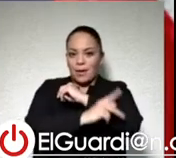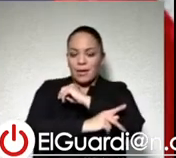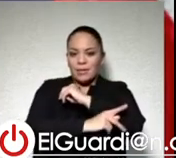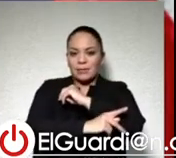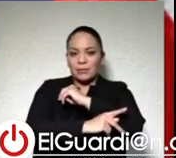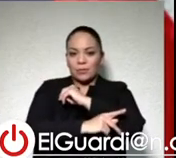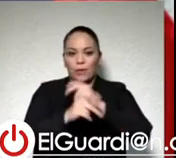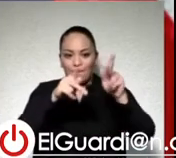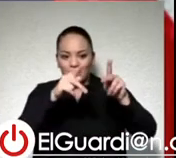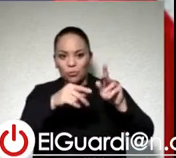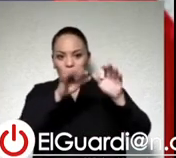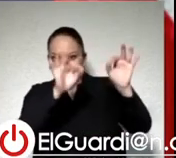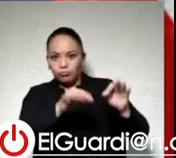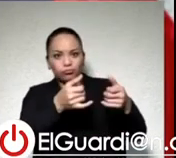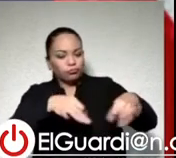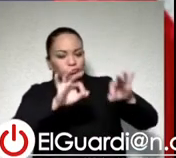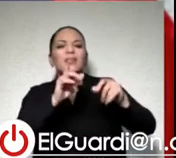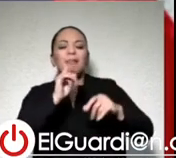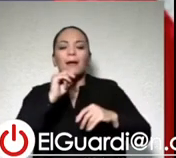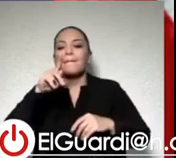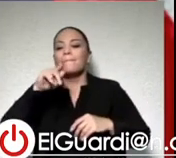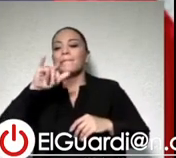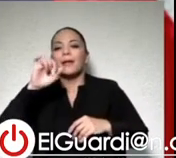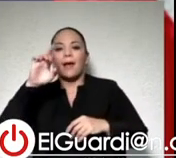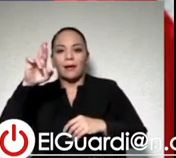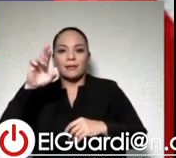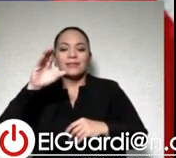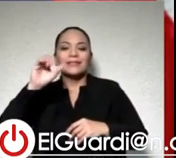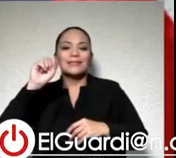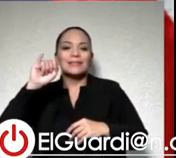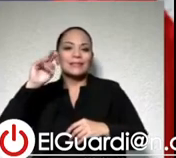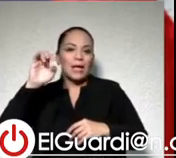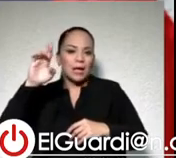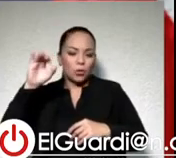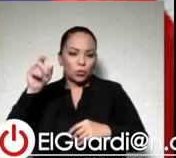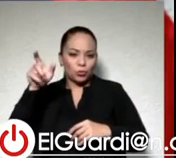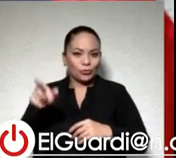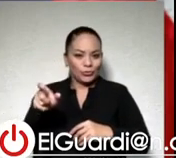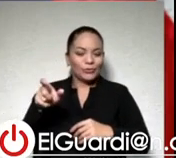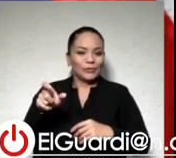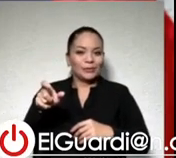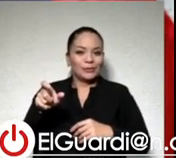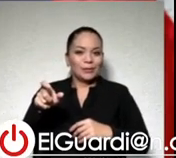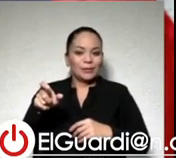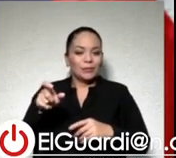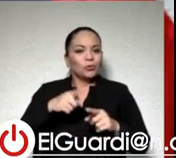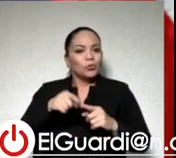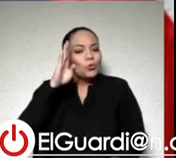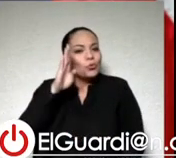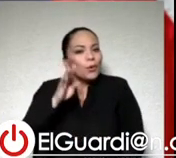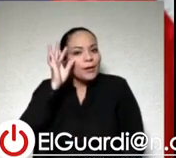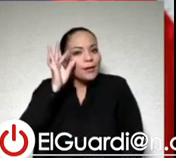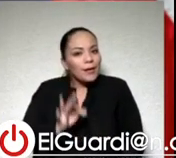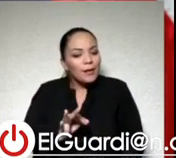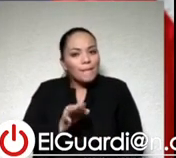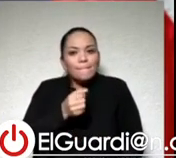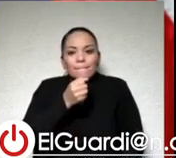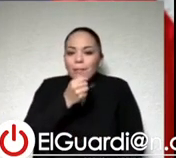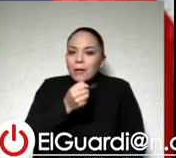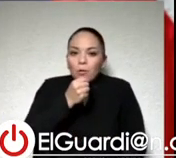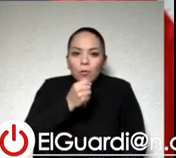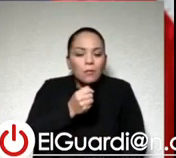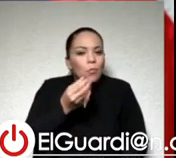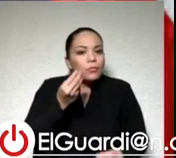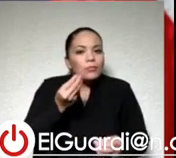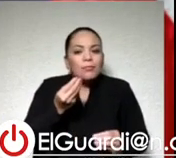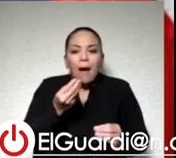Pilar Cisneros, y ya lo ha dicho por el radio, lo ha dicho en la Asamblea Legislativa. Nunca creí que el periodismo de Costa Rica pudiera llegar tan